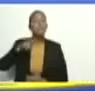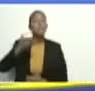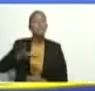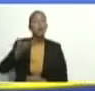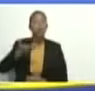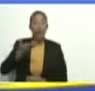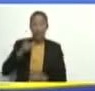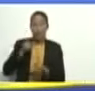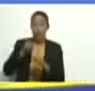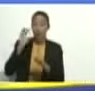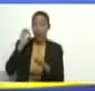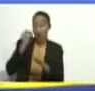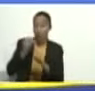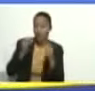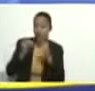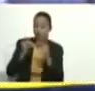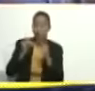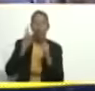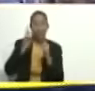claros de cada etapa,